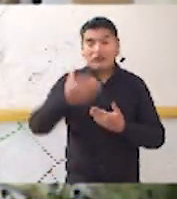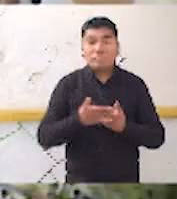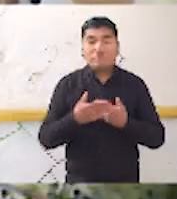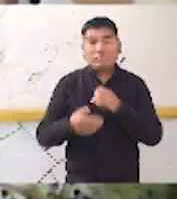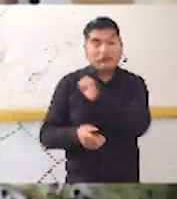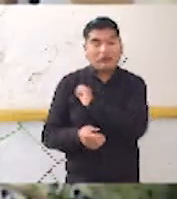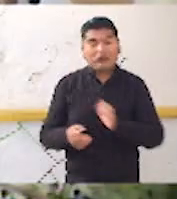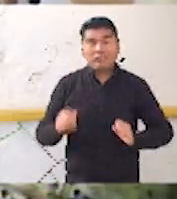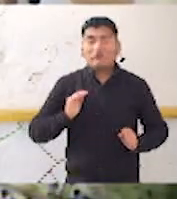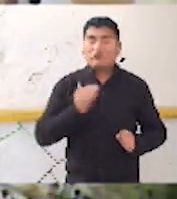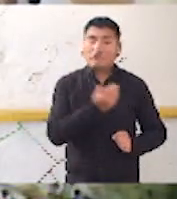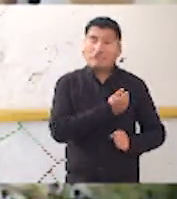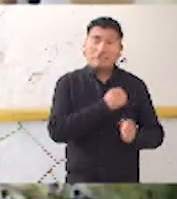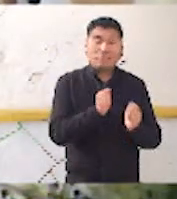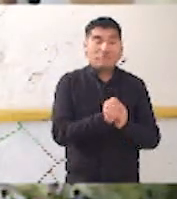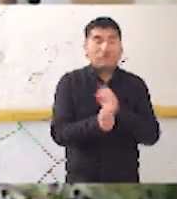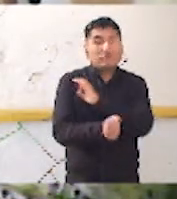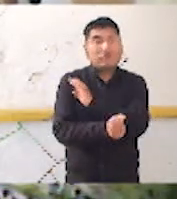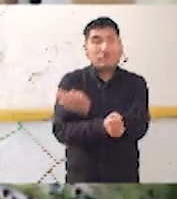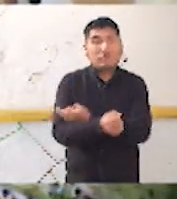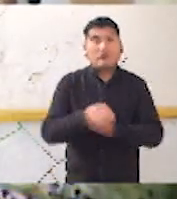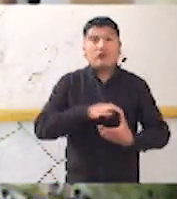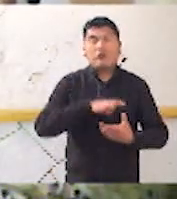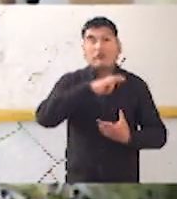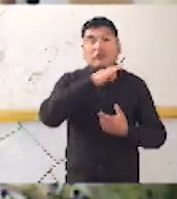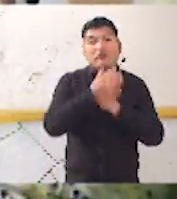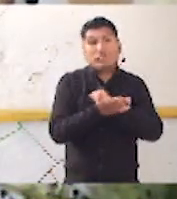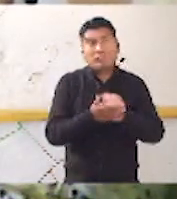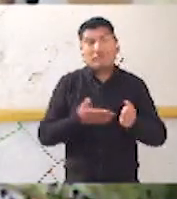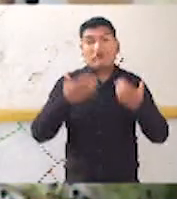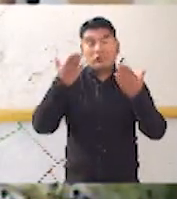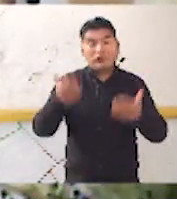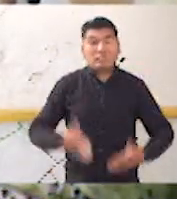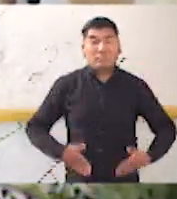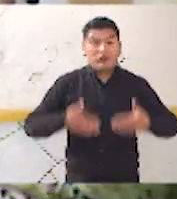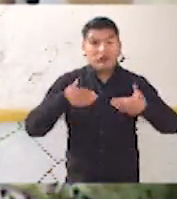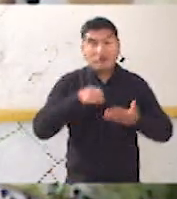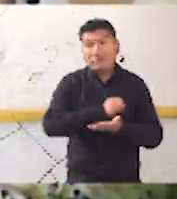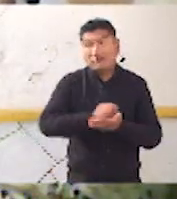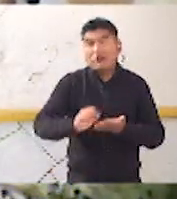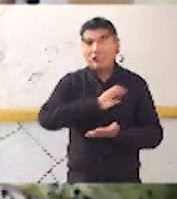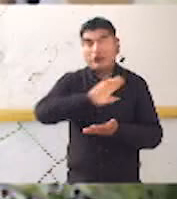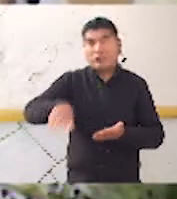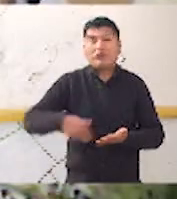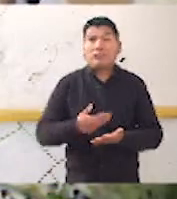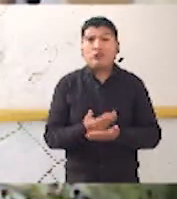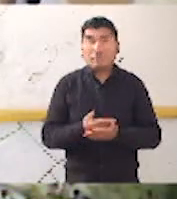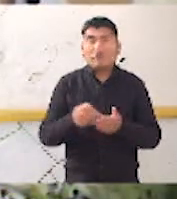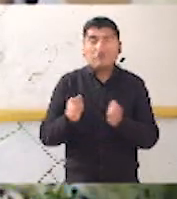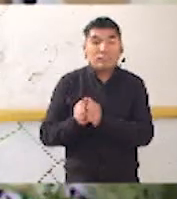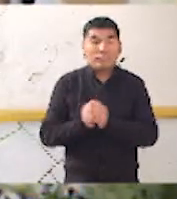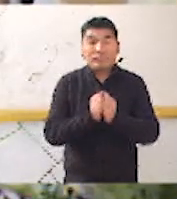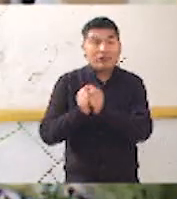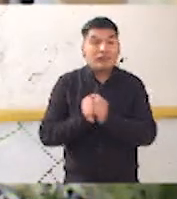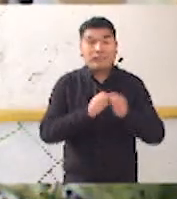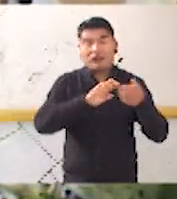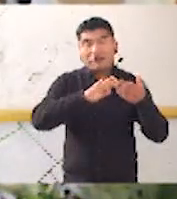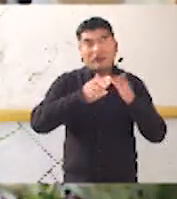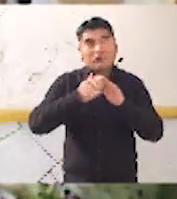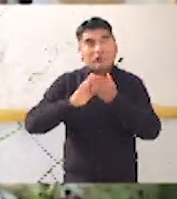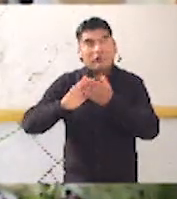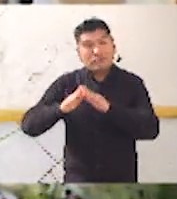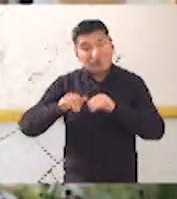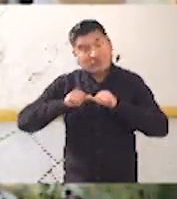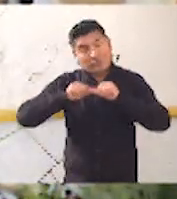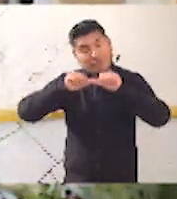nuestro, con la fuerza del Espíritu Santo, das vida y santificas todo. Y congregas a tu pueblo sin